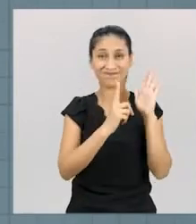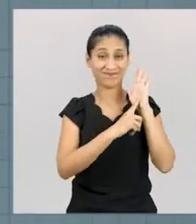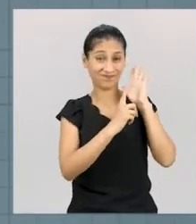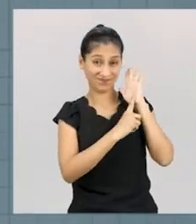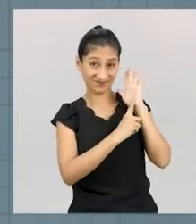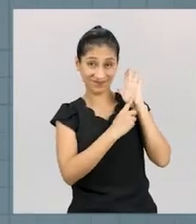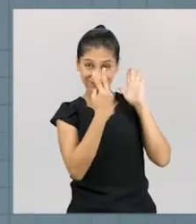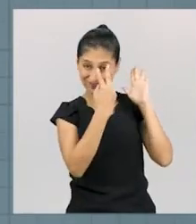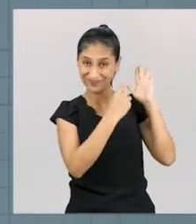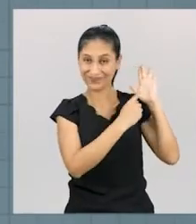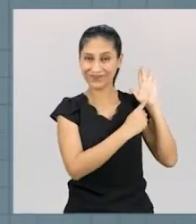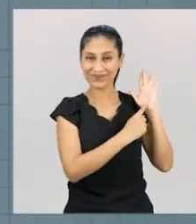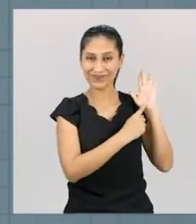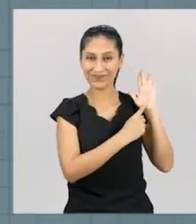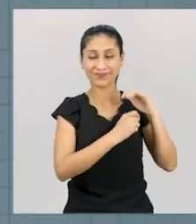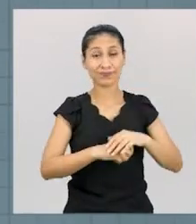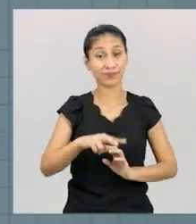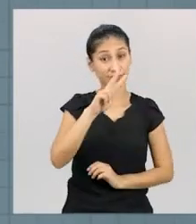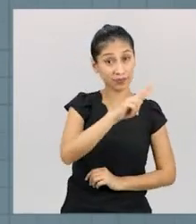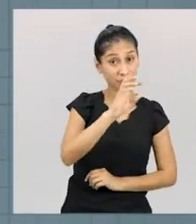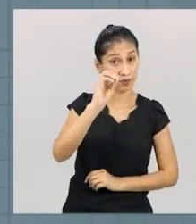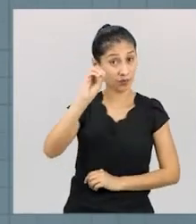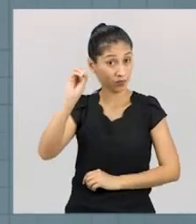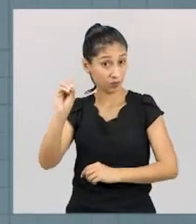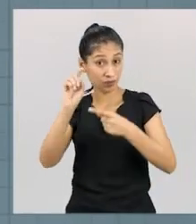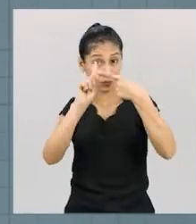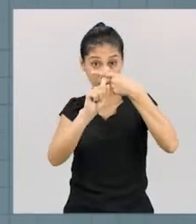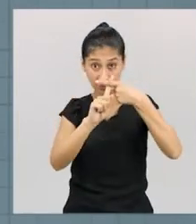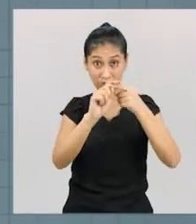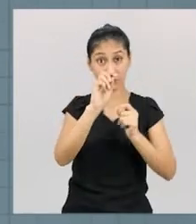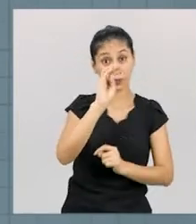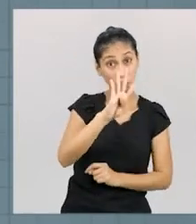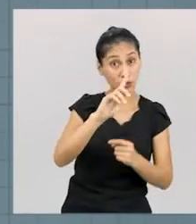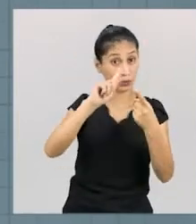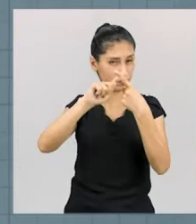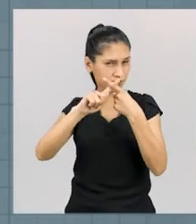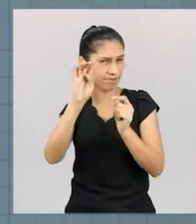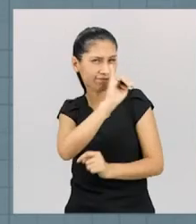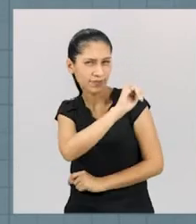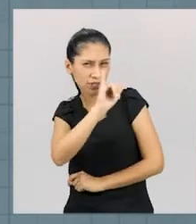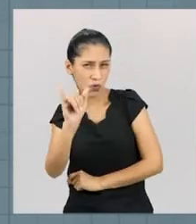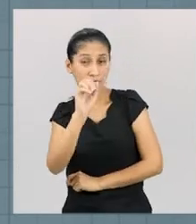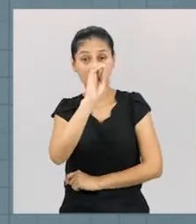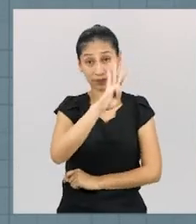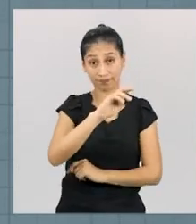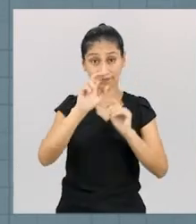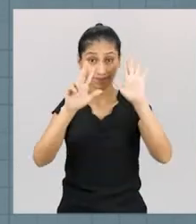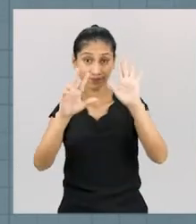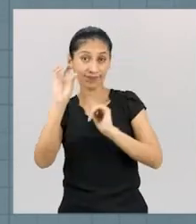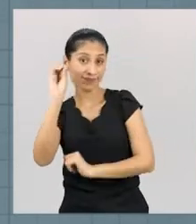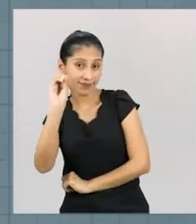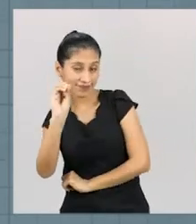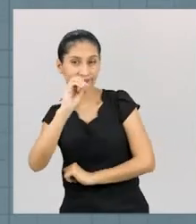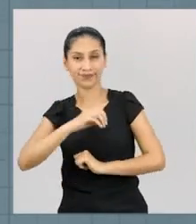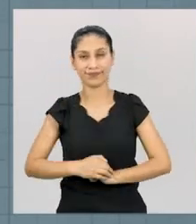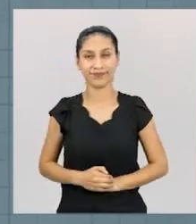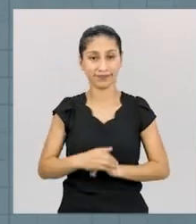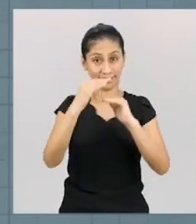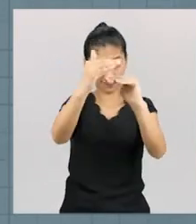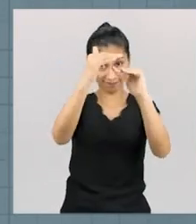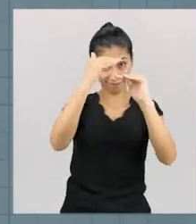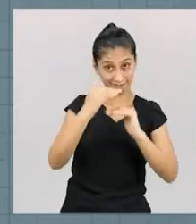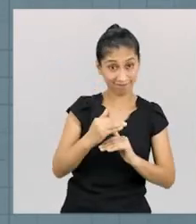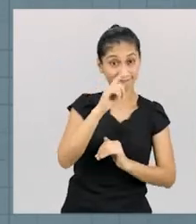plantear entonces las ecuaciones. 200 más 4x es igual a 480.